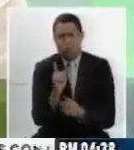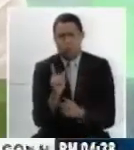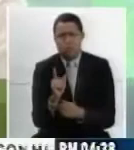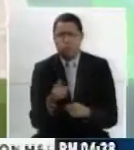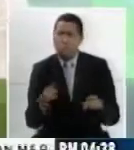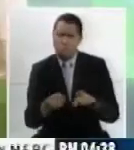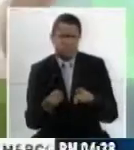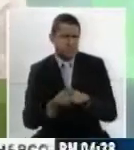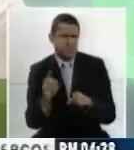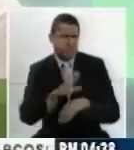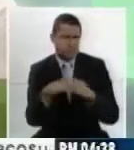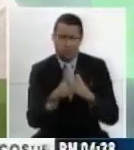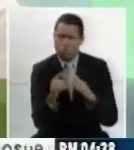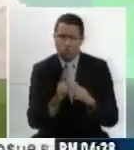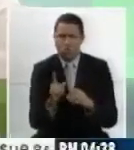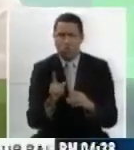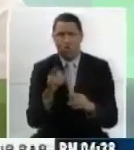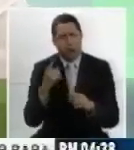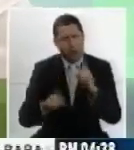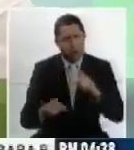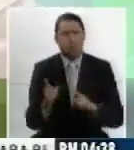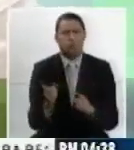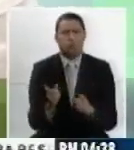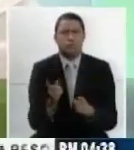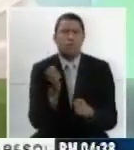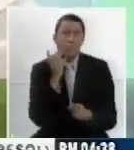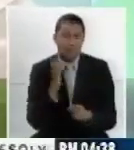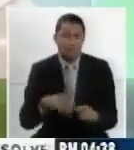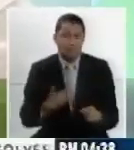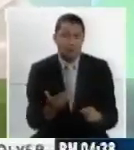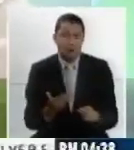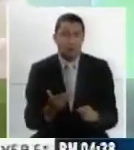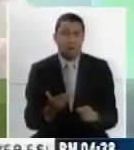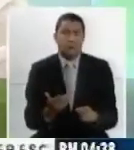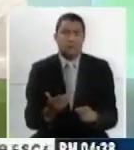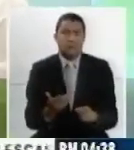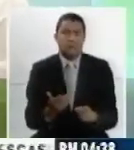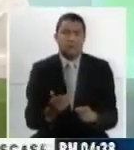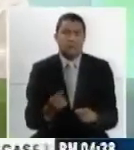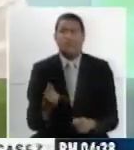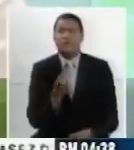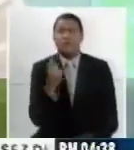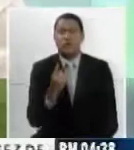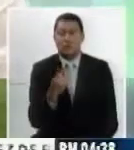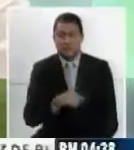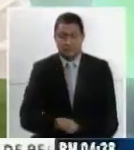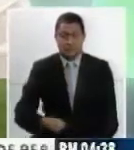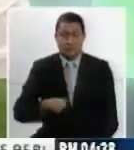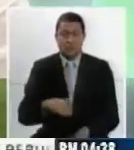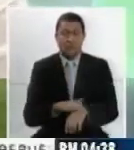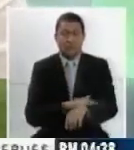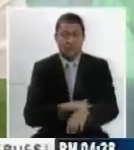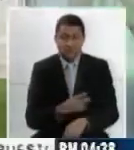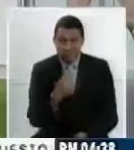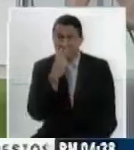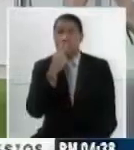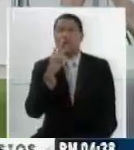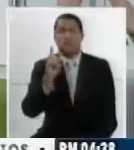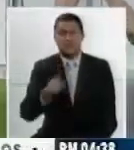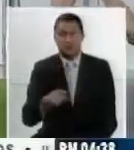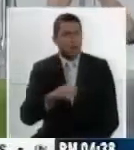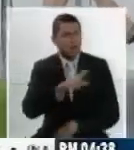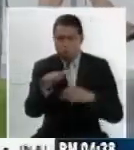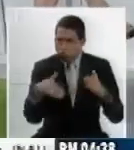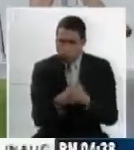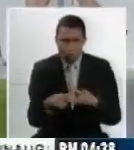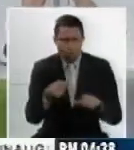misma predisposición a todos los cuadros alérgicos. Las alergias se pueden expresar, como te decía, no solamente en vías digestivas, en piel, sino en vías respiratorias. No